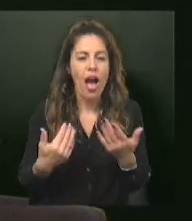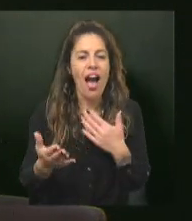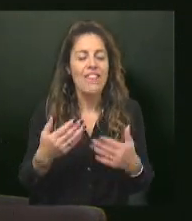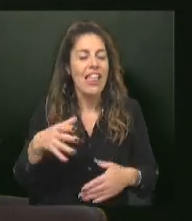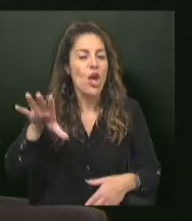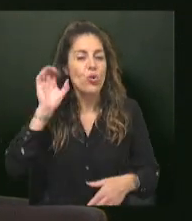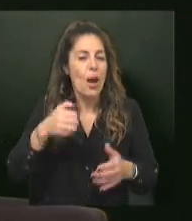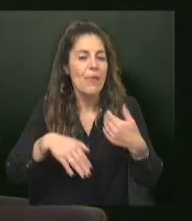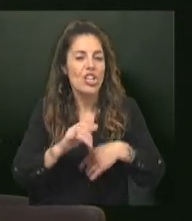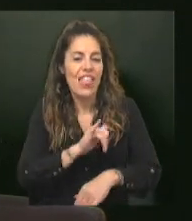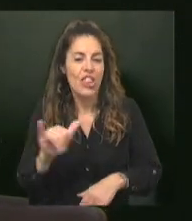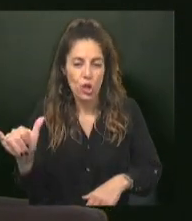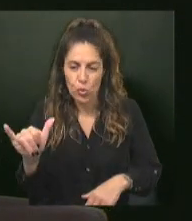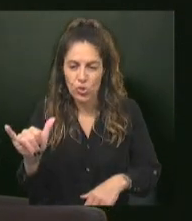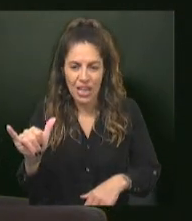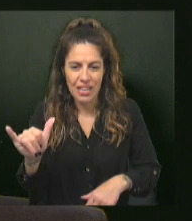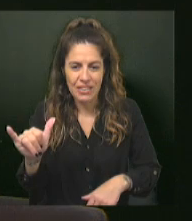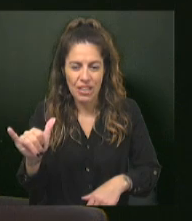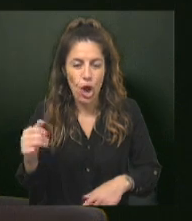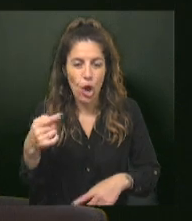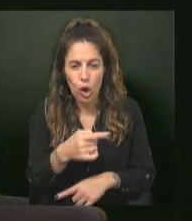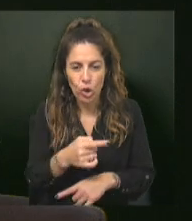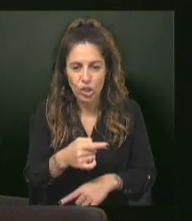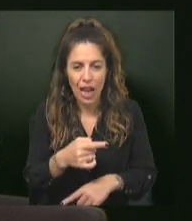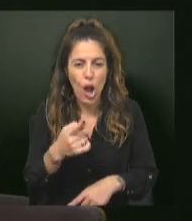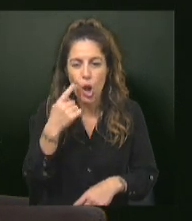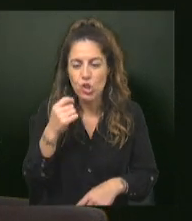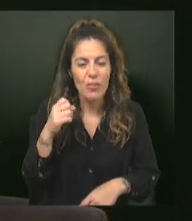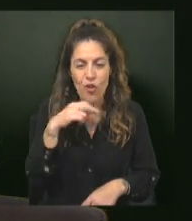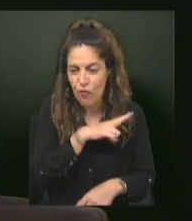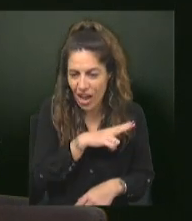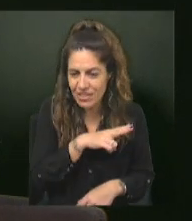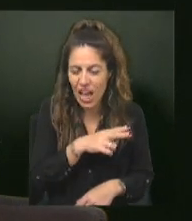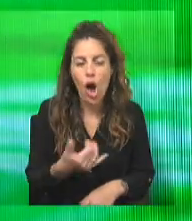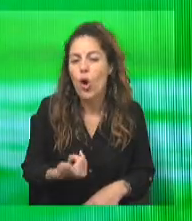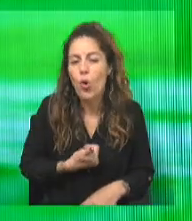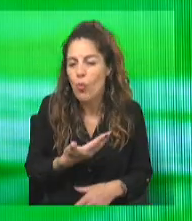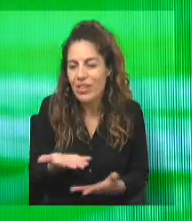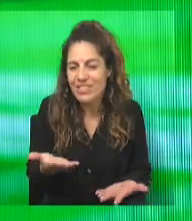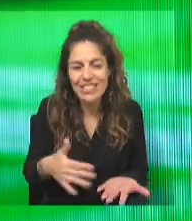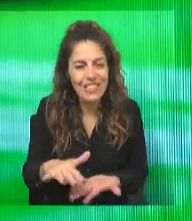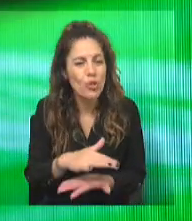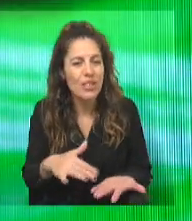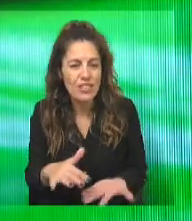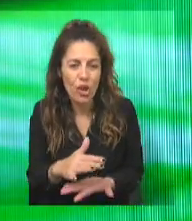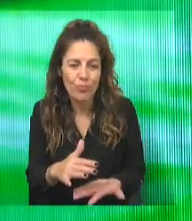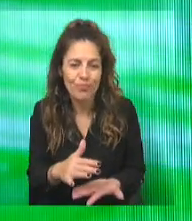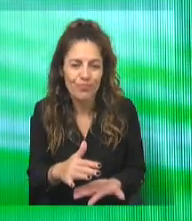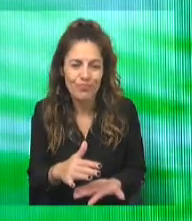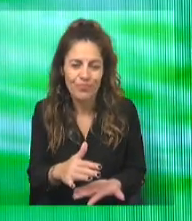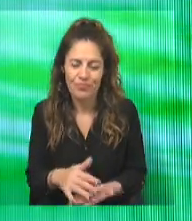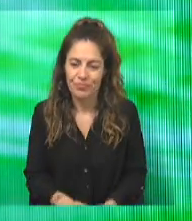mayoría de las denuncias además son contra contra los hombres son falsas cómo es eso